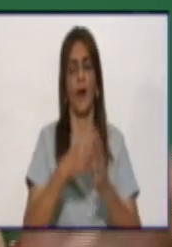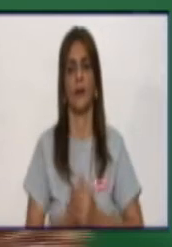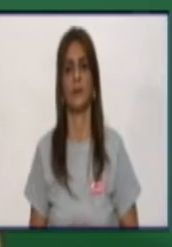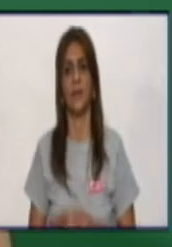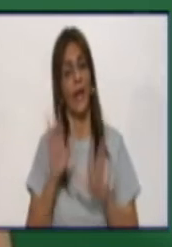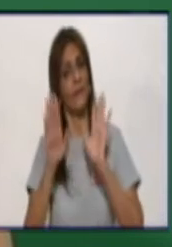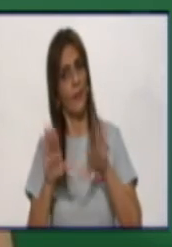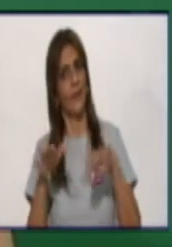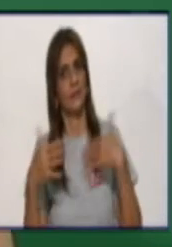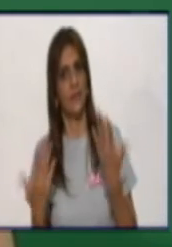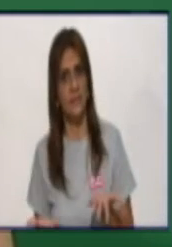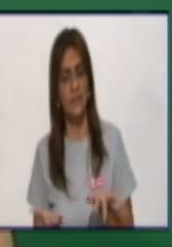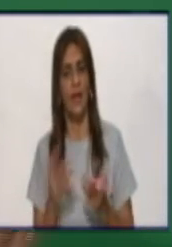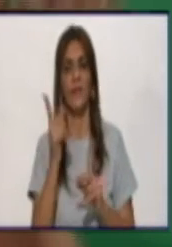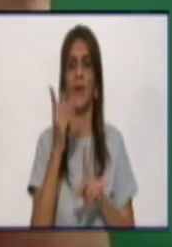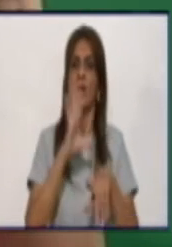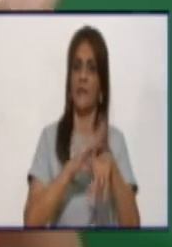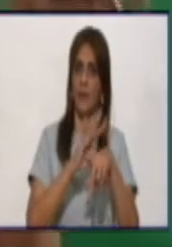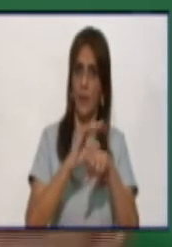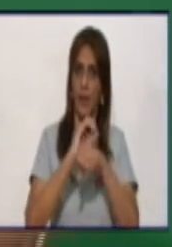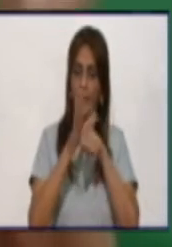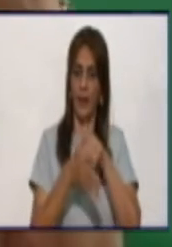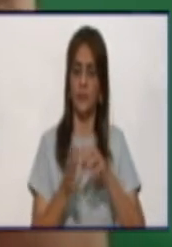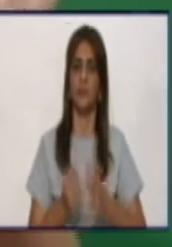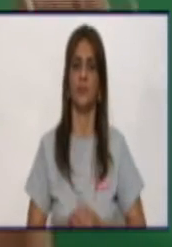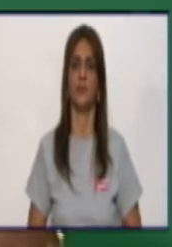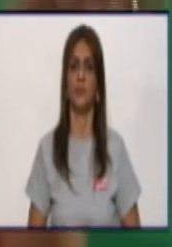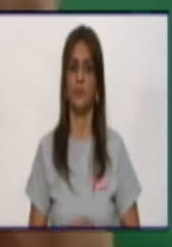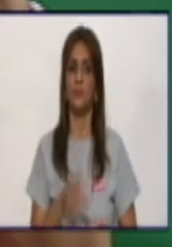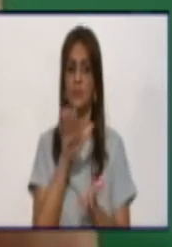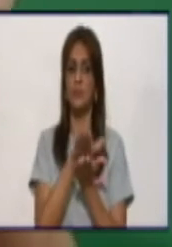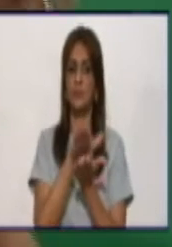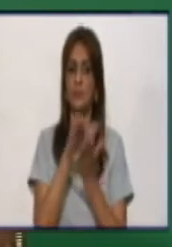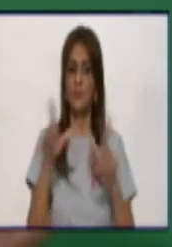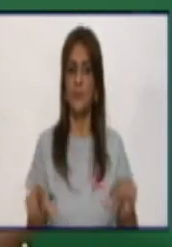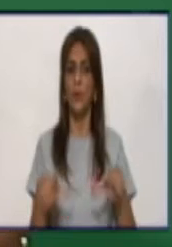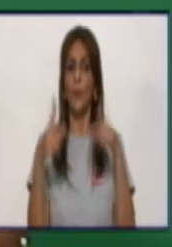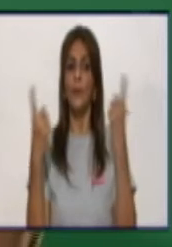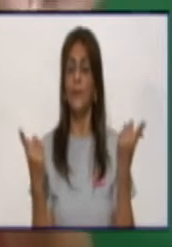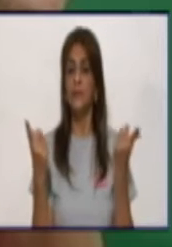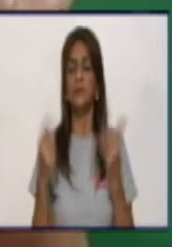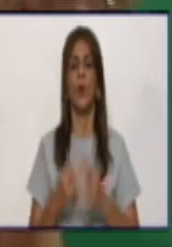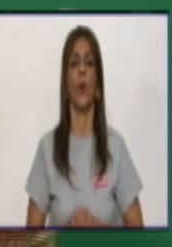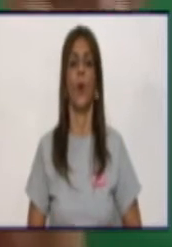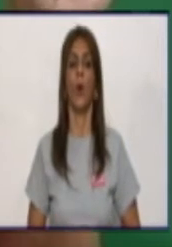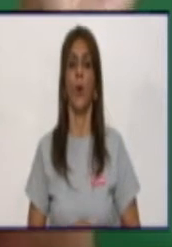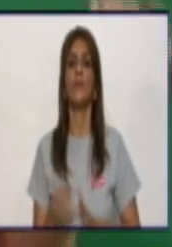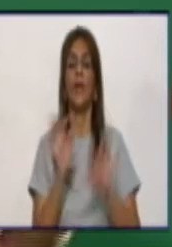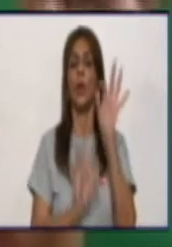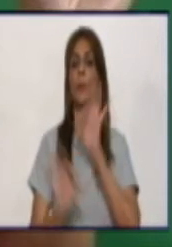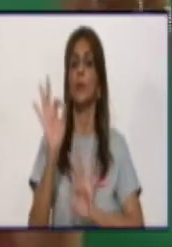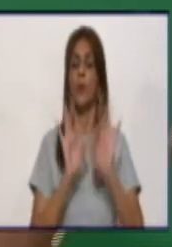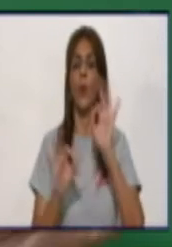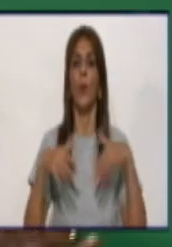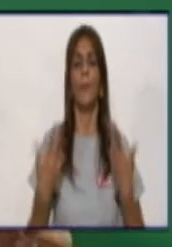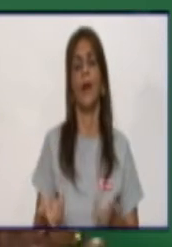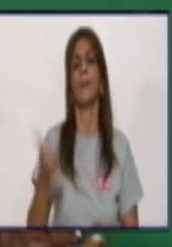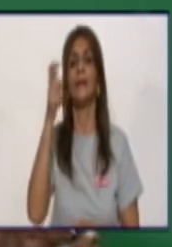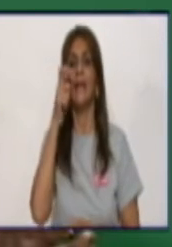confirmado de la enfermedad mantenemos el cumplimiento de los protocolos para vigilancia y atención al paciente